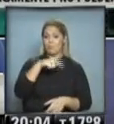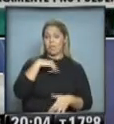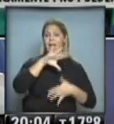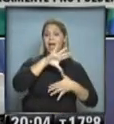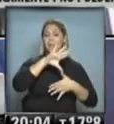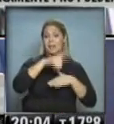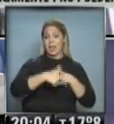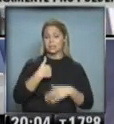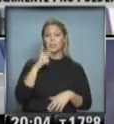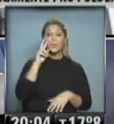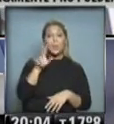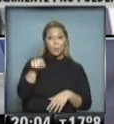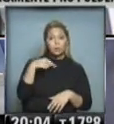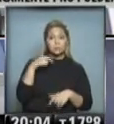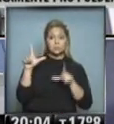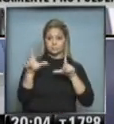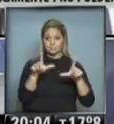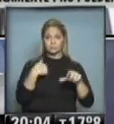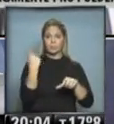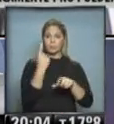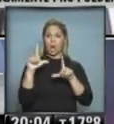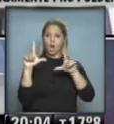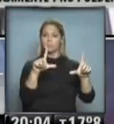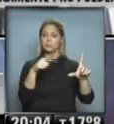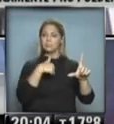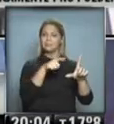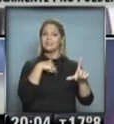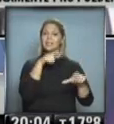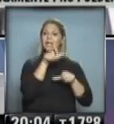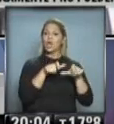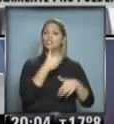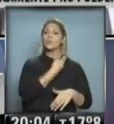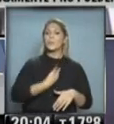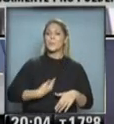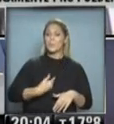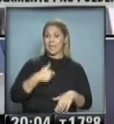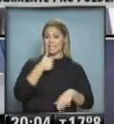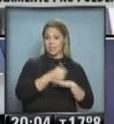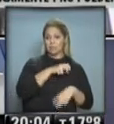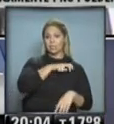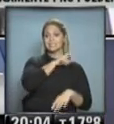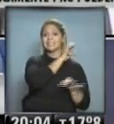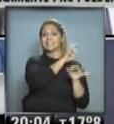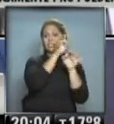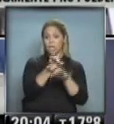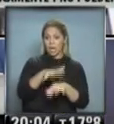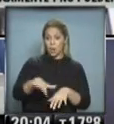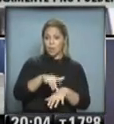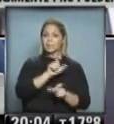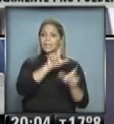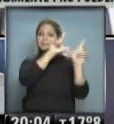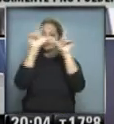Entonces vemos allí en imágenes, por un lado, la llegada de los mandatarios a Cochabamba, la imagen también de